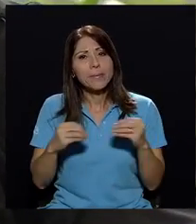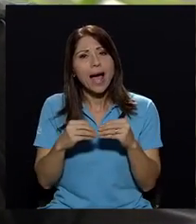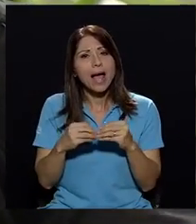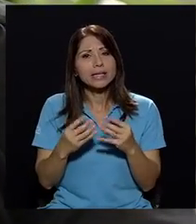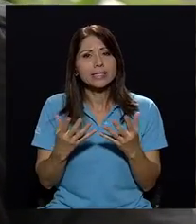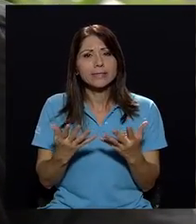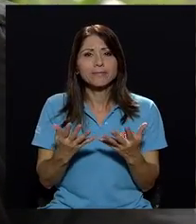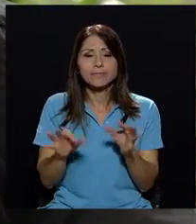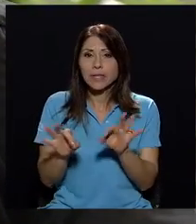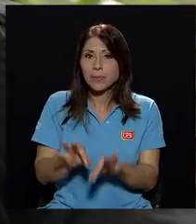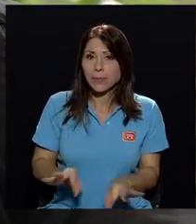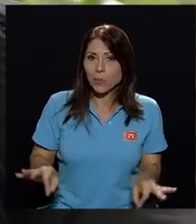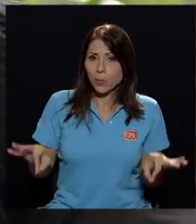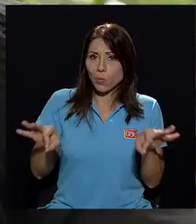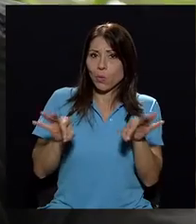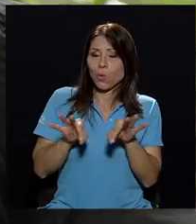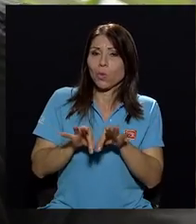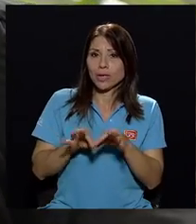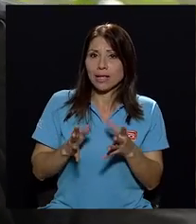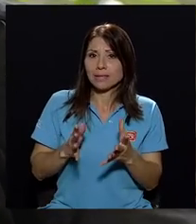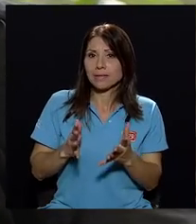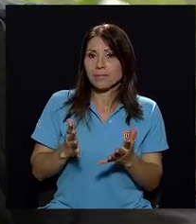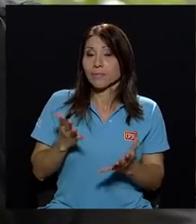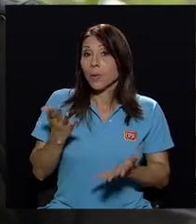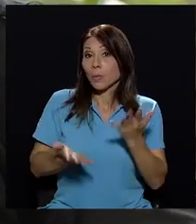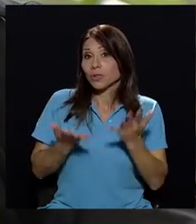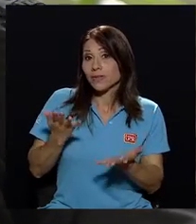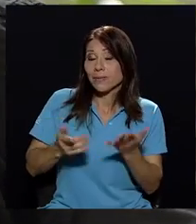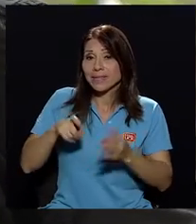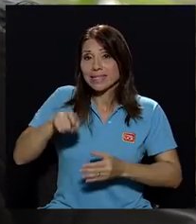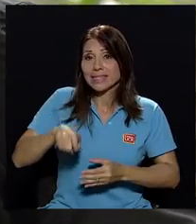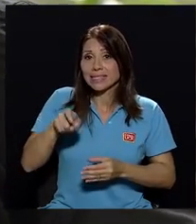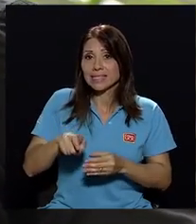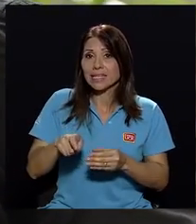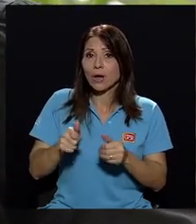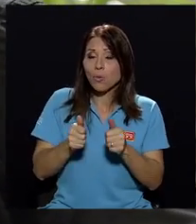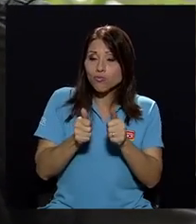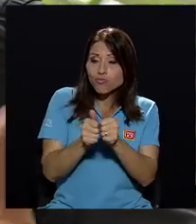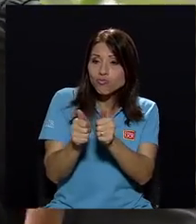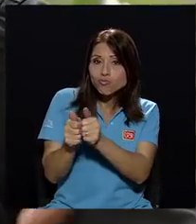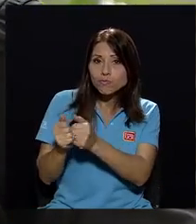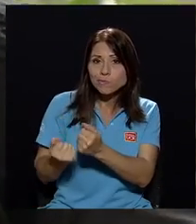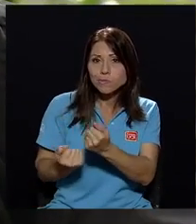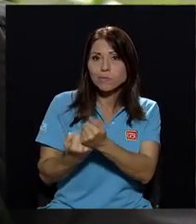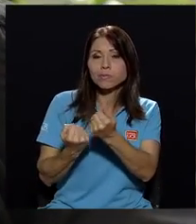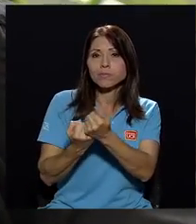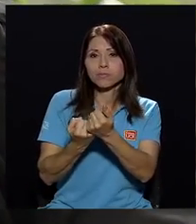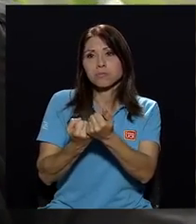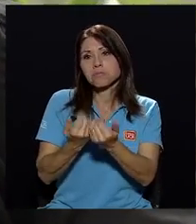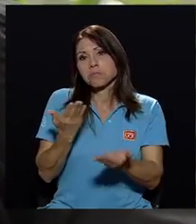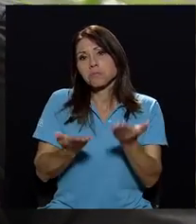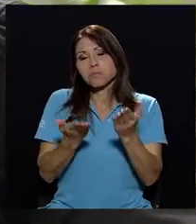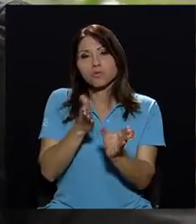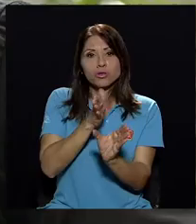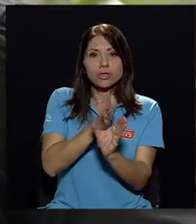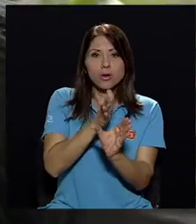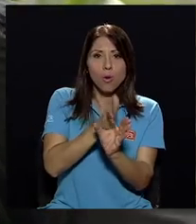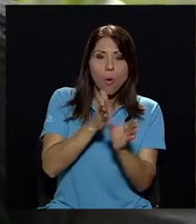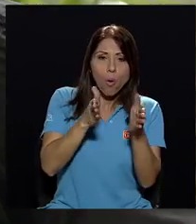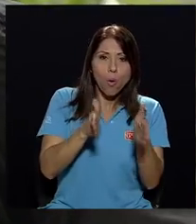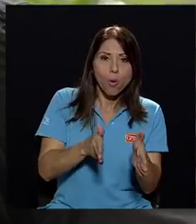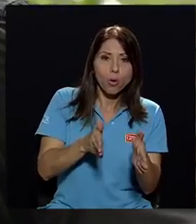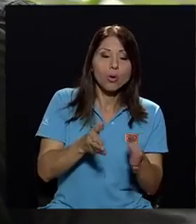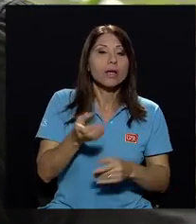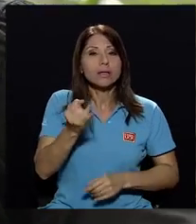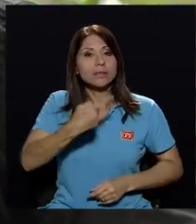más importante posiblemente va a necesitar un acompañamiento que podría ser un psicólogo,